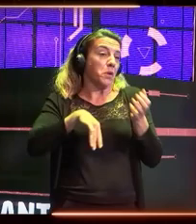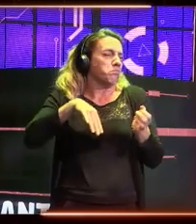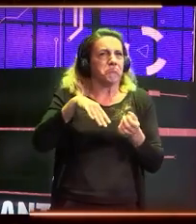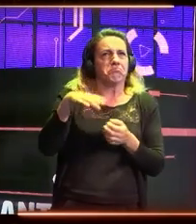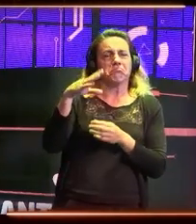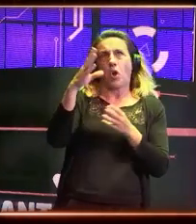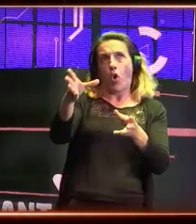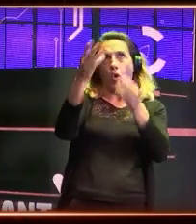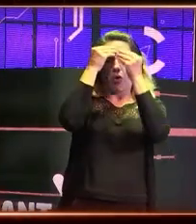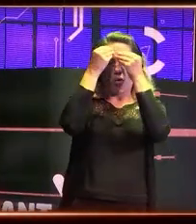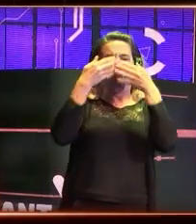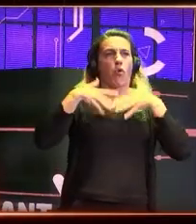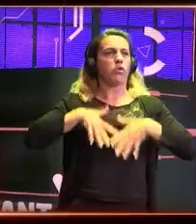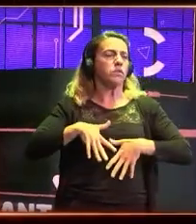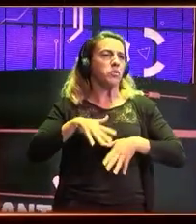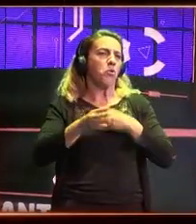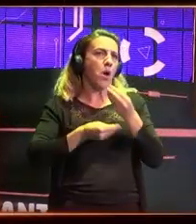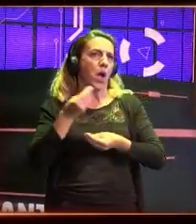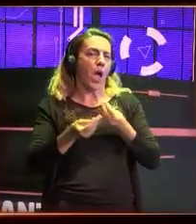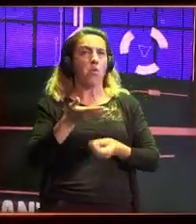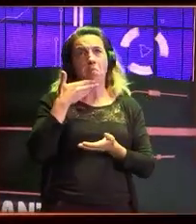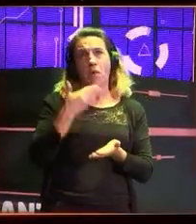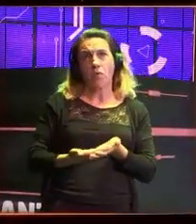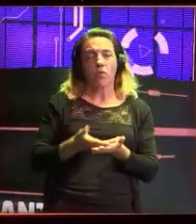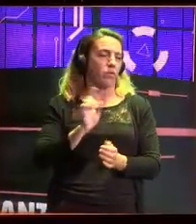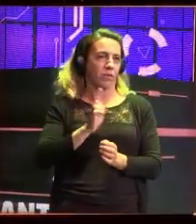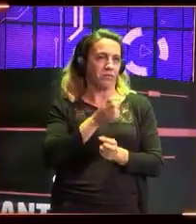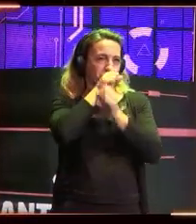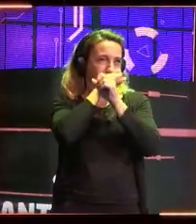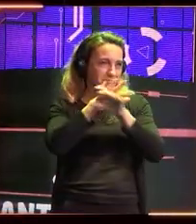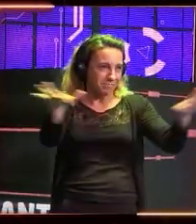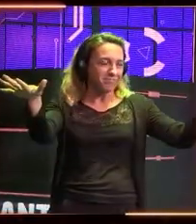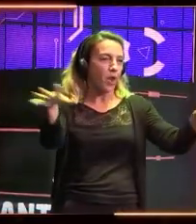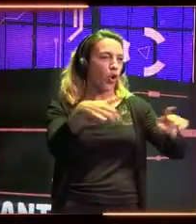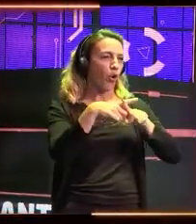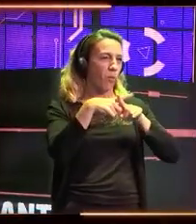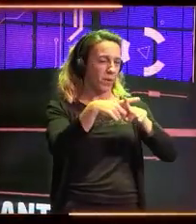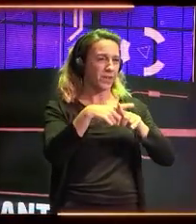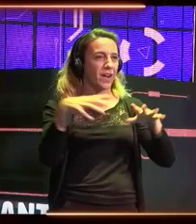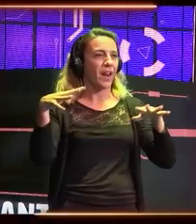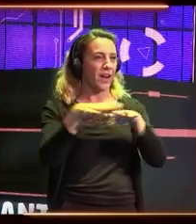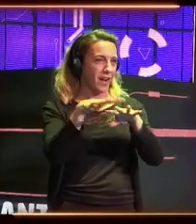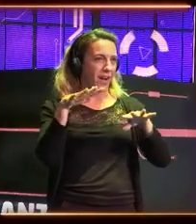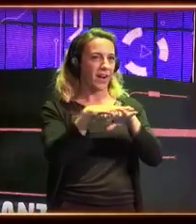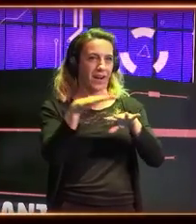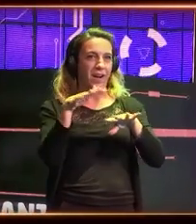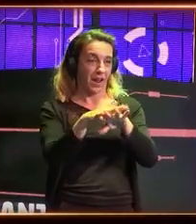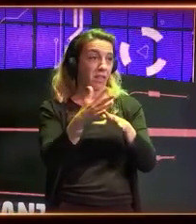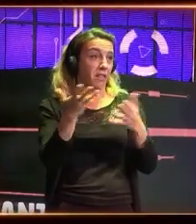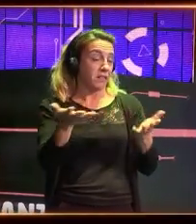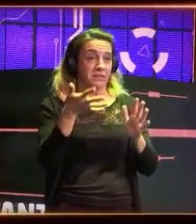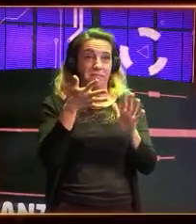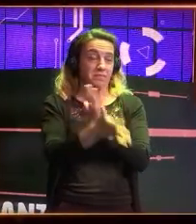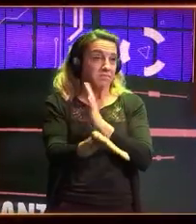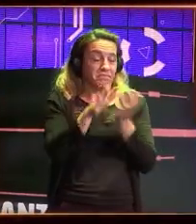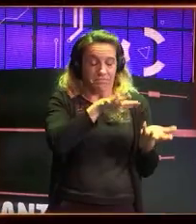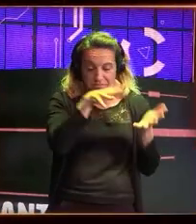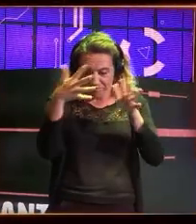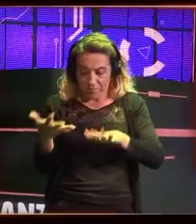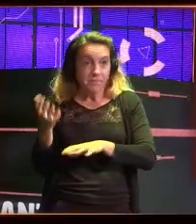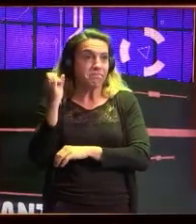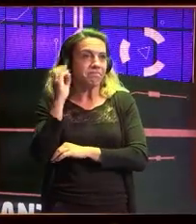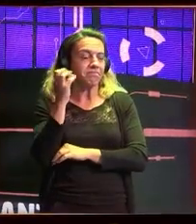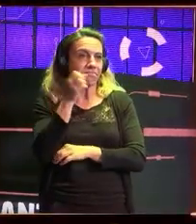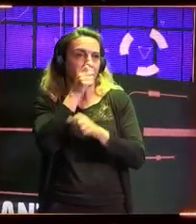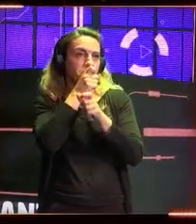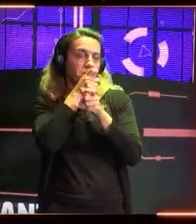aburro un poco pues voy a transmitirlo voy a compartir todo esto en la red y se convirtió en en divulgador